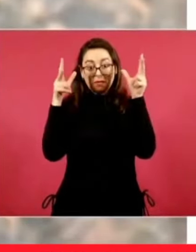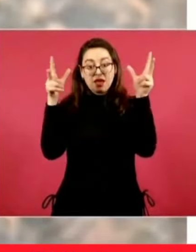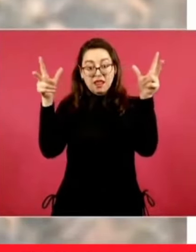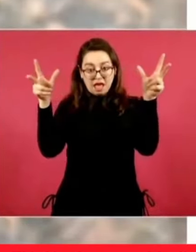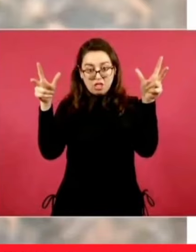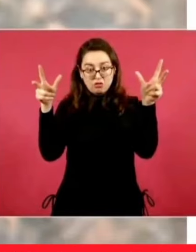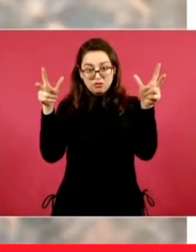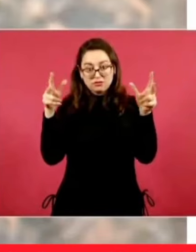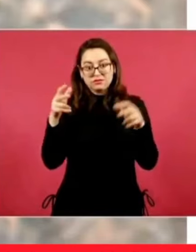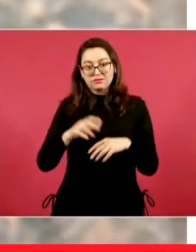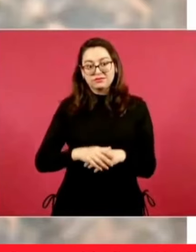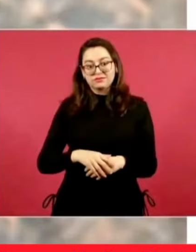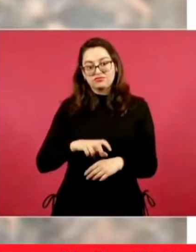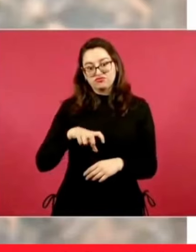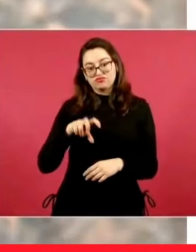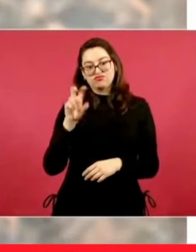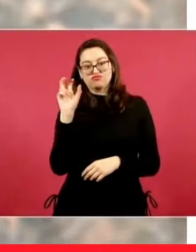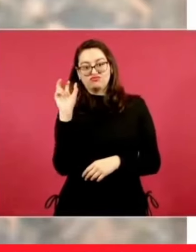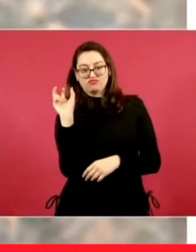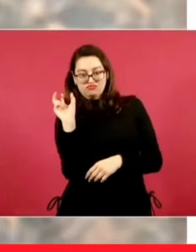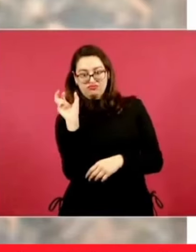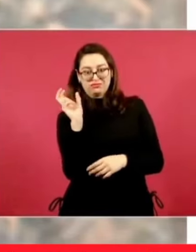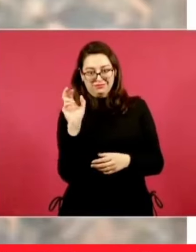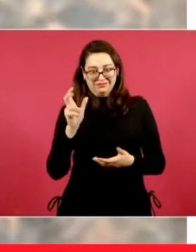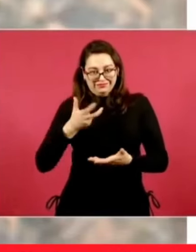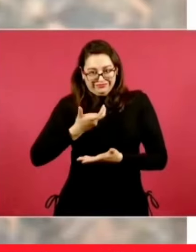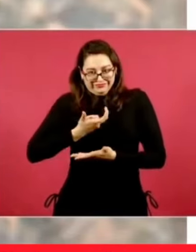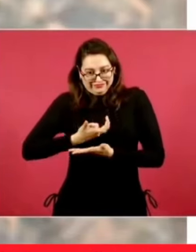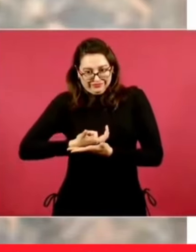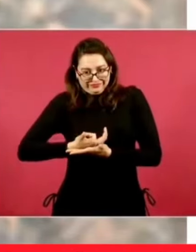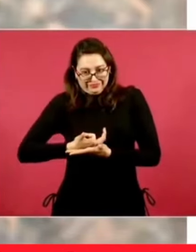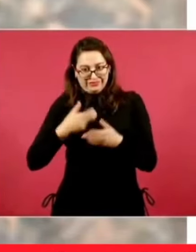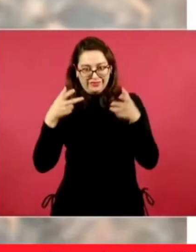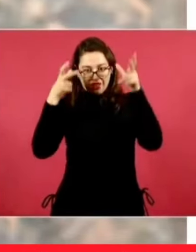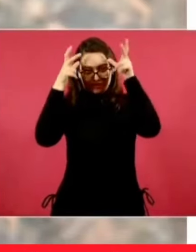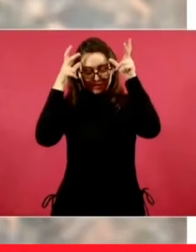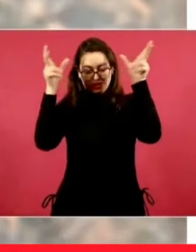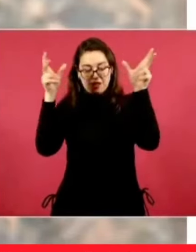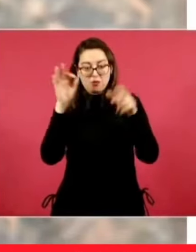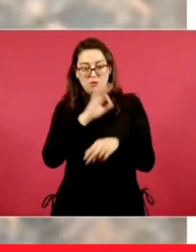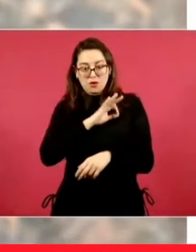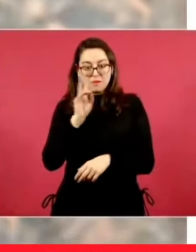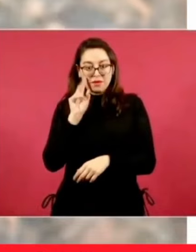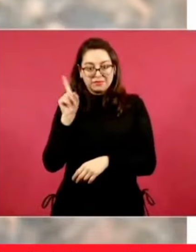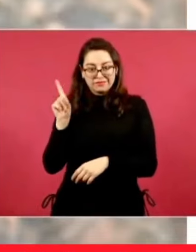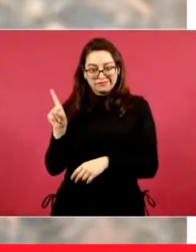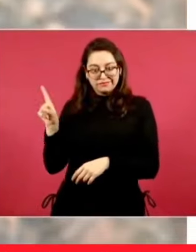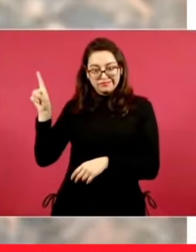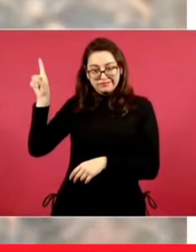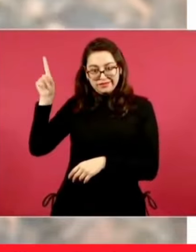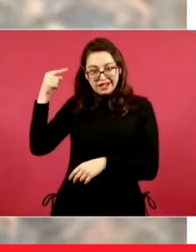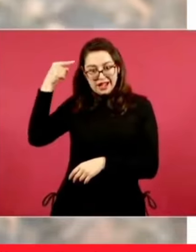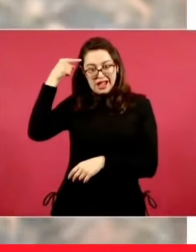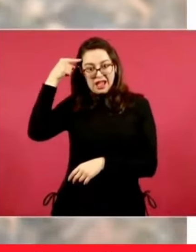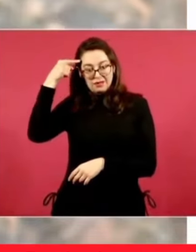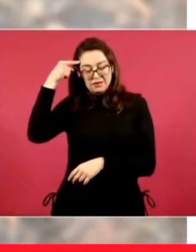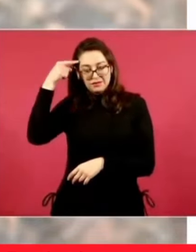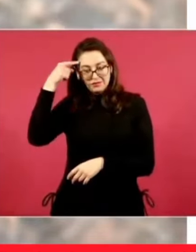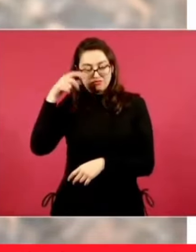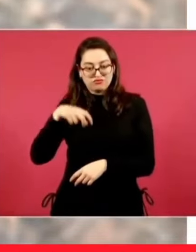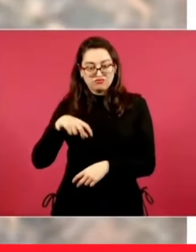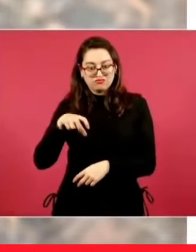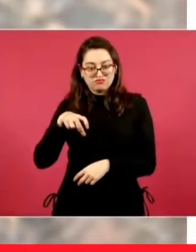hacia la parte de su derecha está su cabecita, el venado está boca arriba